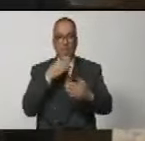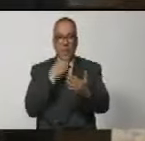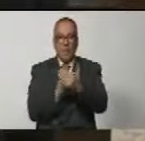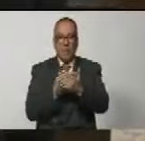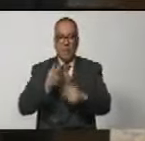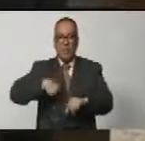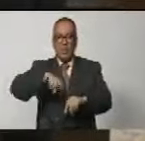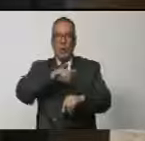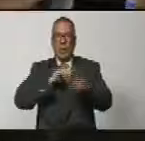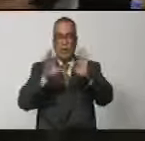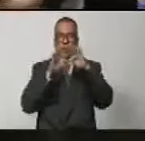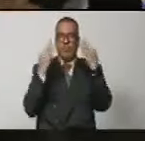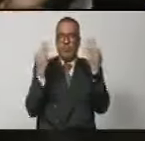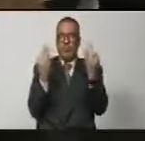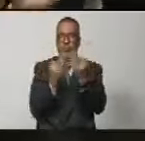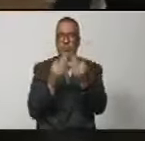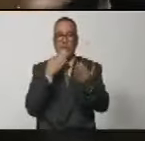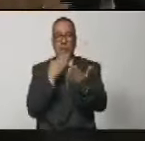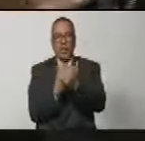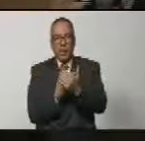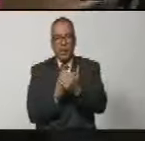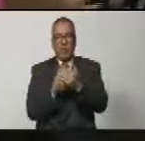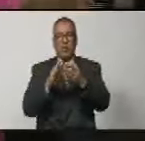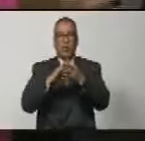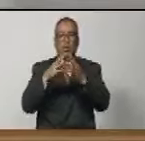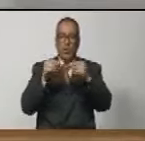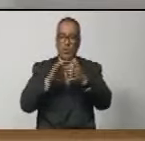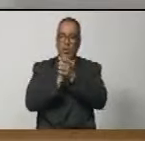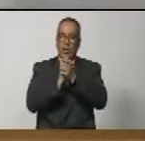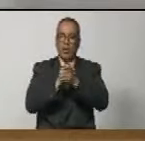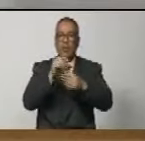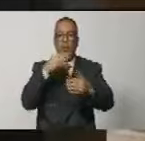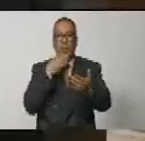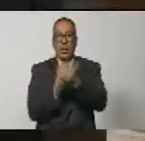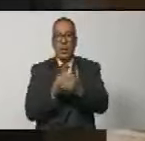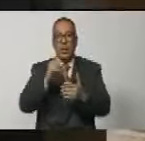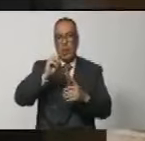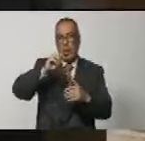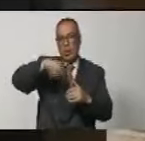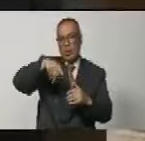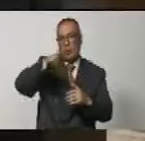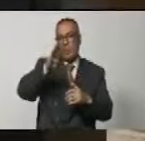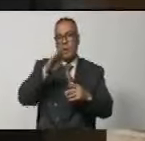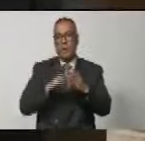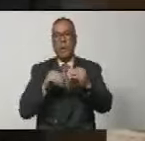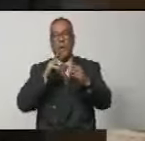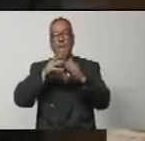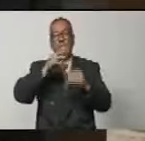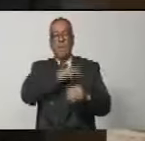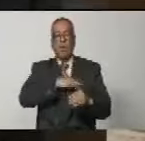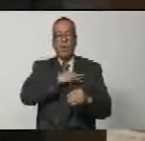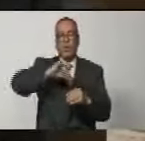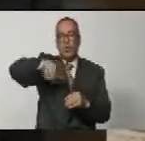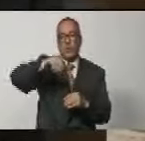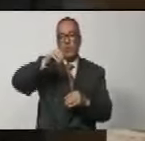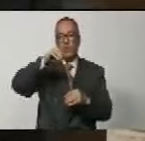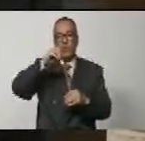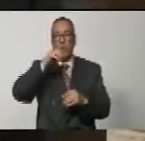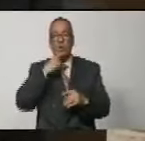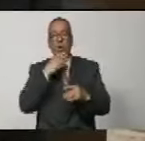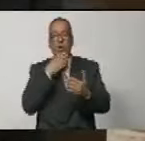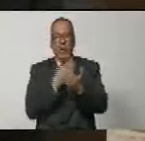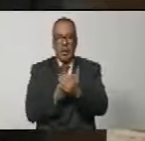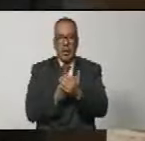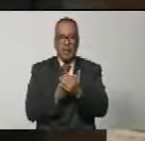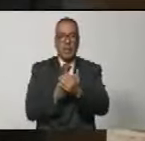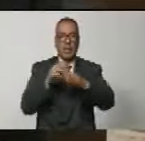Gracias a nuestras familias, gracias a nuestros amigos, gracias al CONADIS, a la misión José Gregorio Hernández. Gracias a la